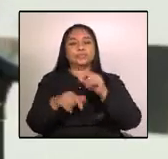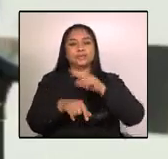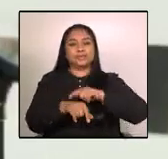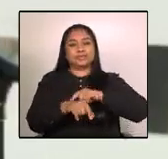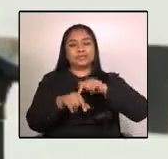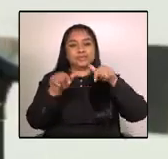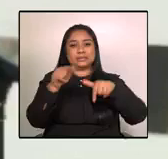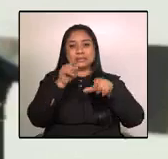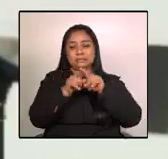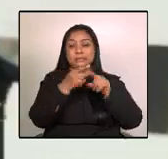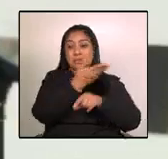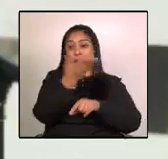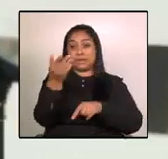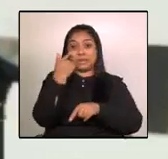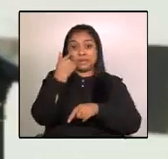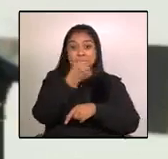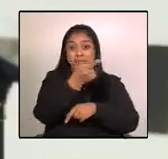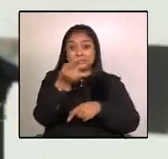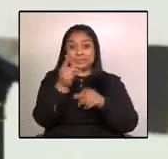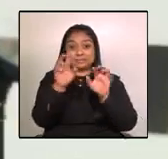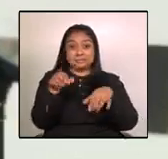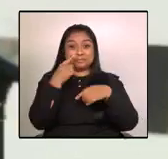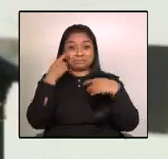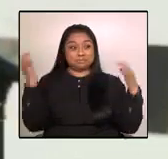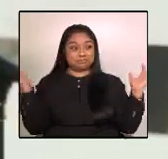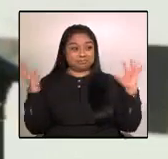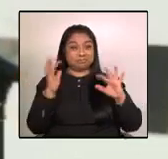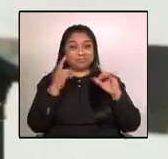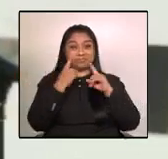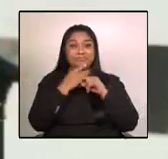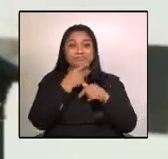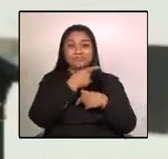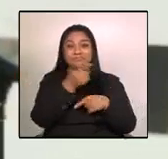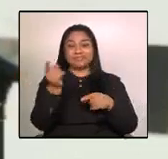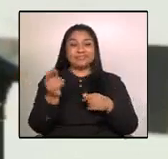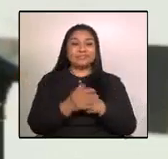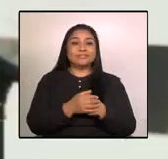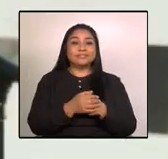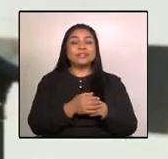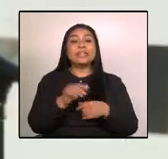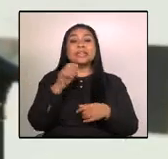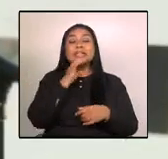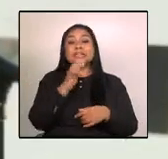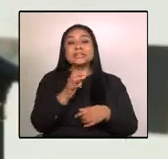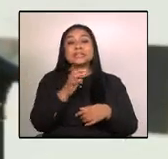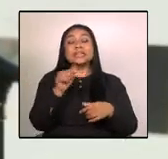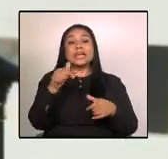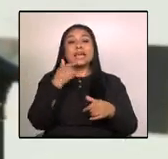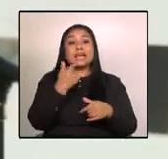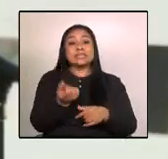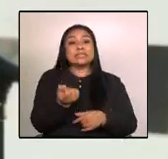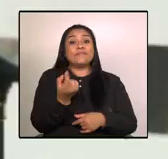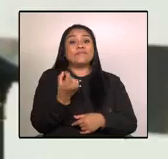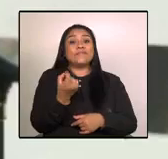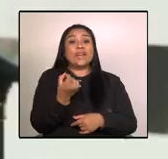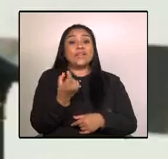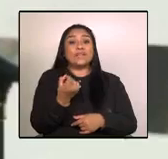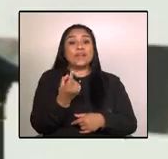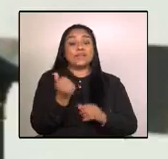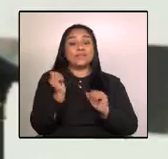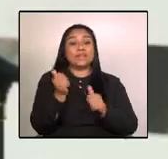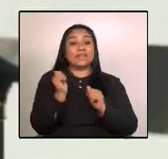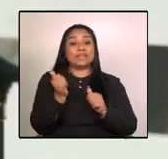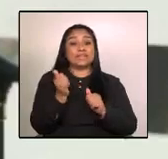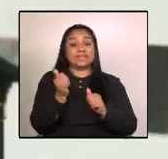del pueblo que usted puede ver que tiene aquí en la parte de atrás, es que hace falta 15 kilómetros de aquí al